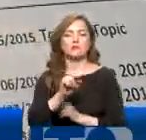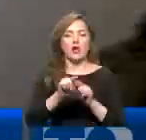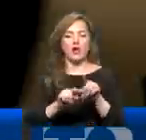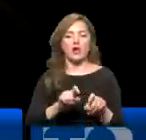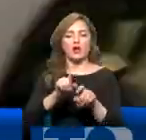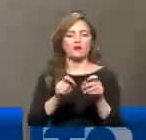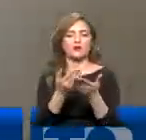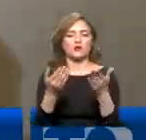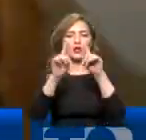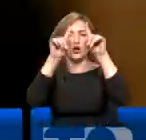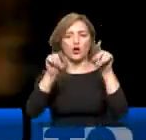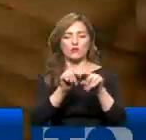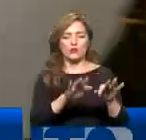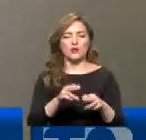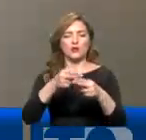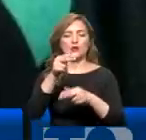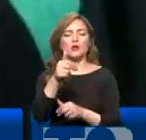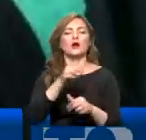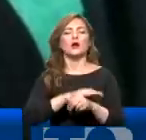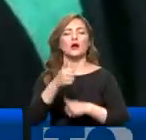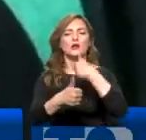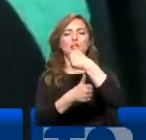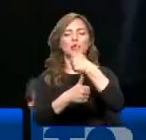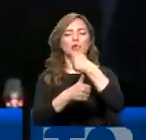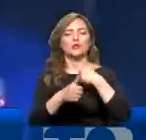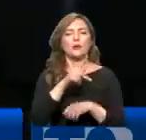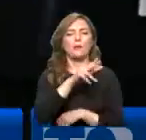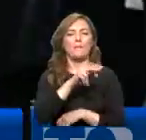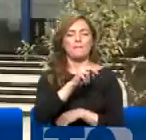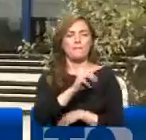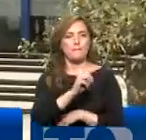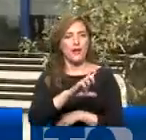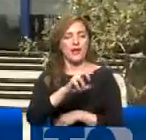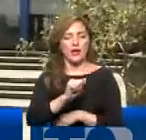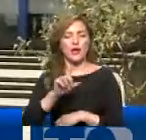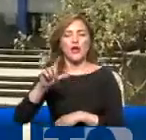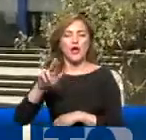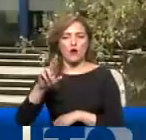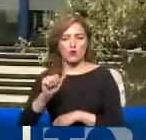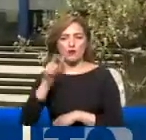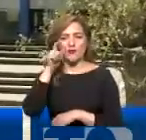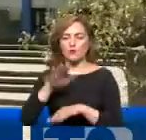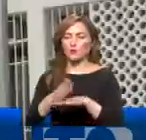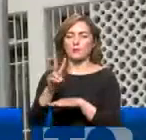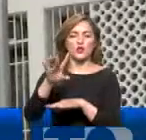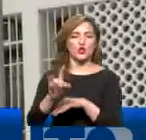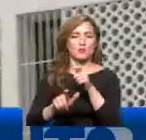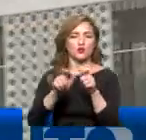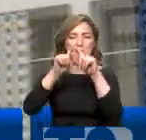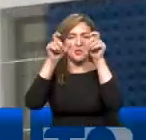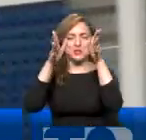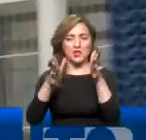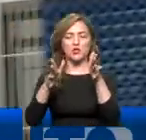archivos hallados en la computadora del exasistente de Pamela Martínez, Laura Terán. Fiscalía convoca a 28 personas, entre